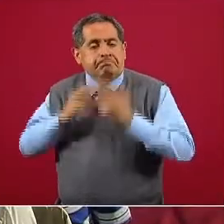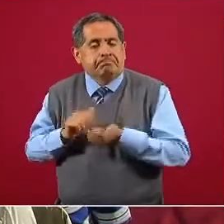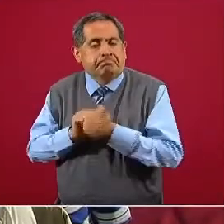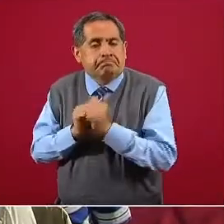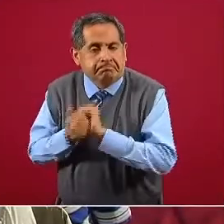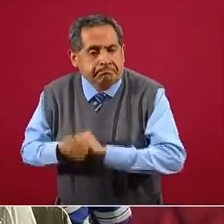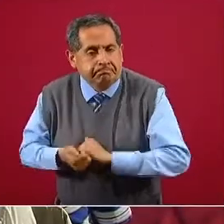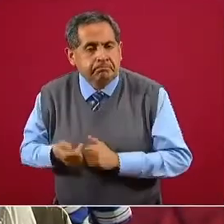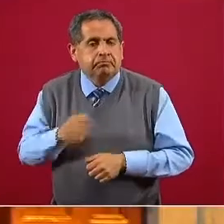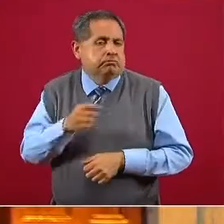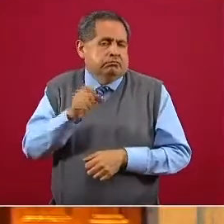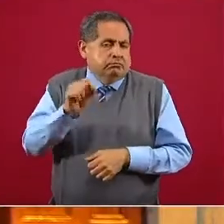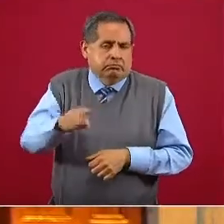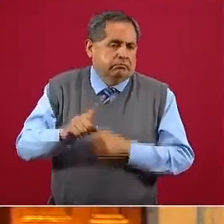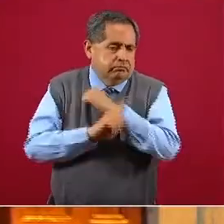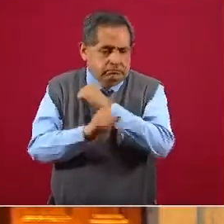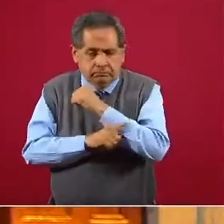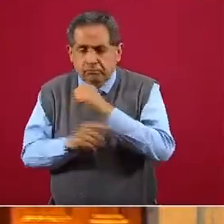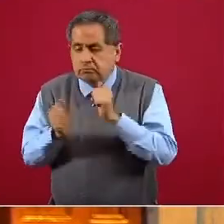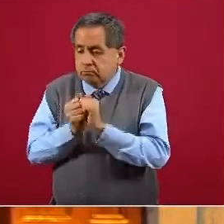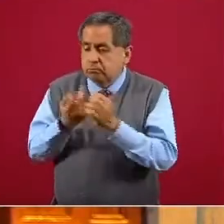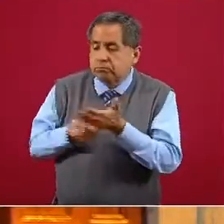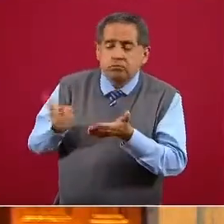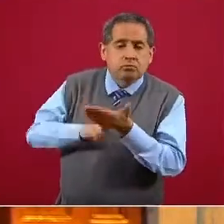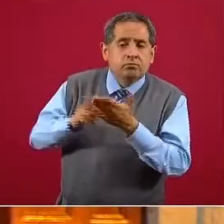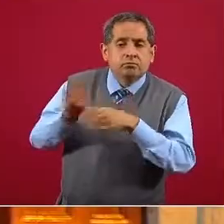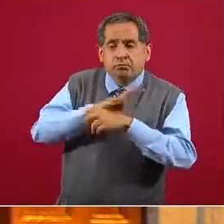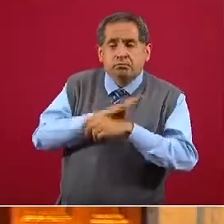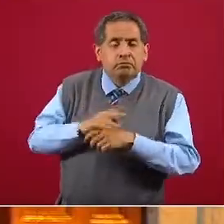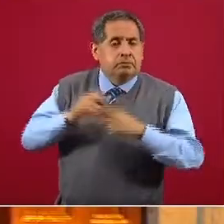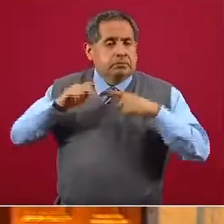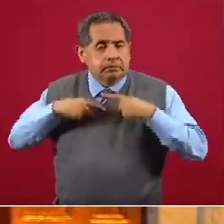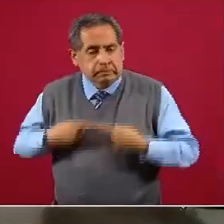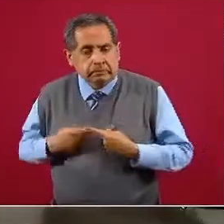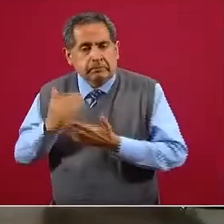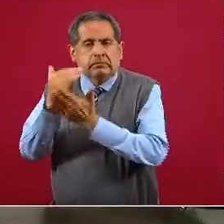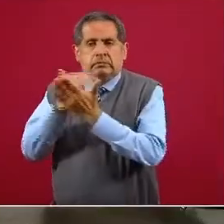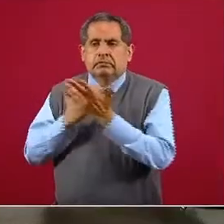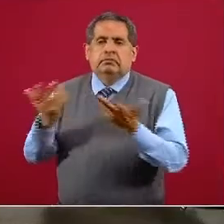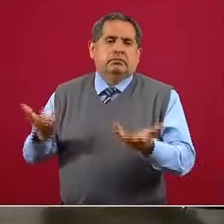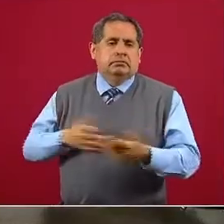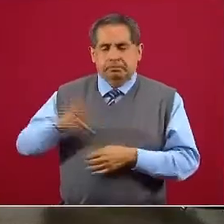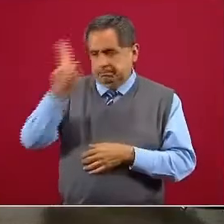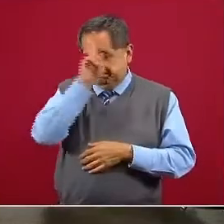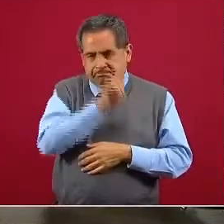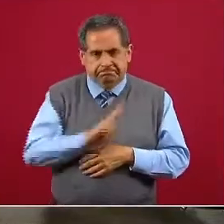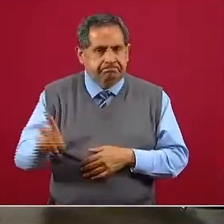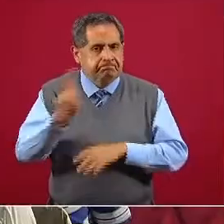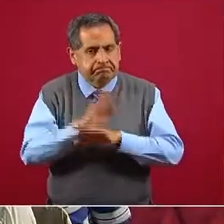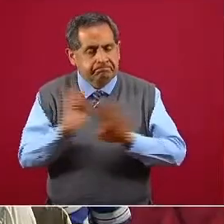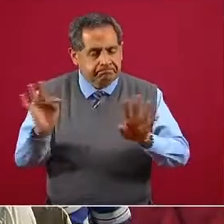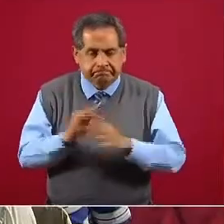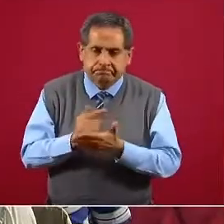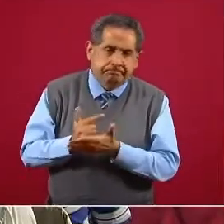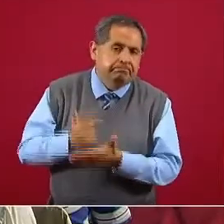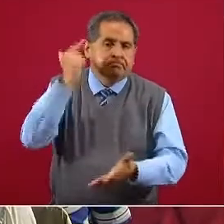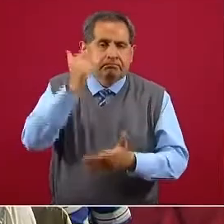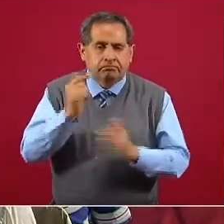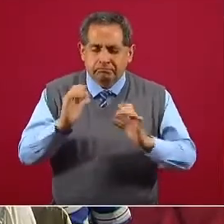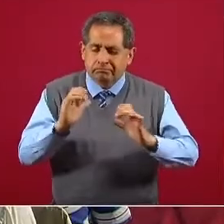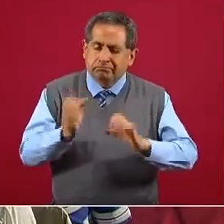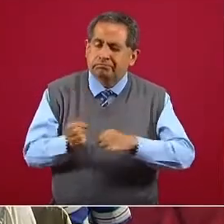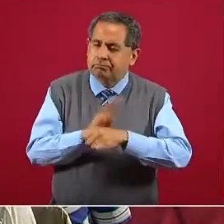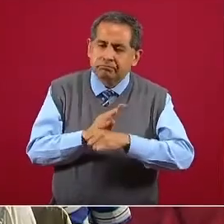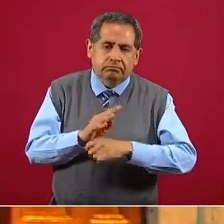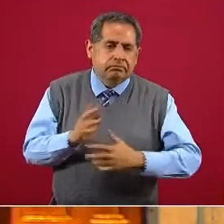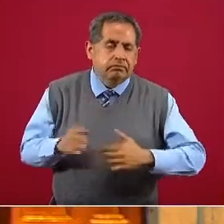ser propias del embarazo y que pueden contribuir a que una persona se agrave más cuando padece